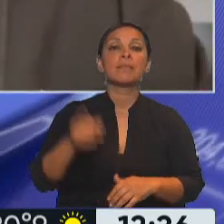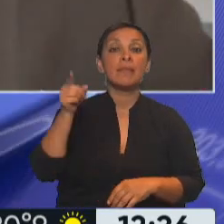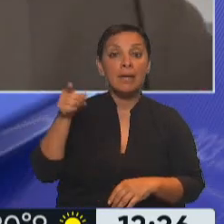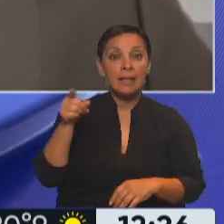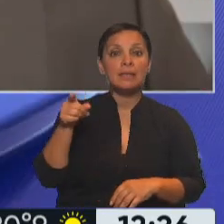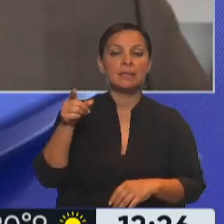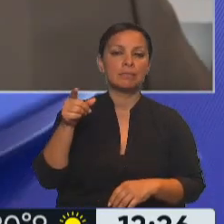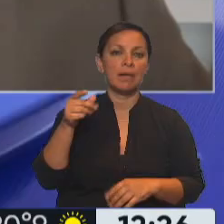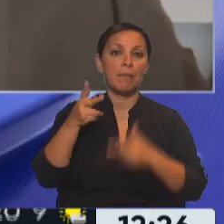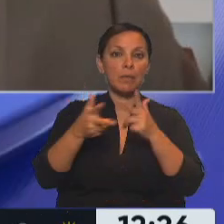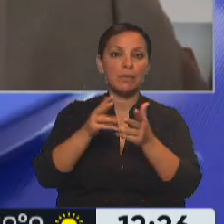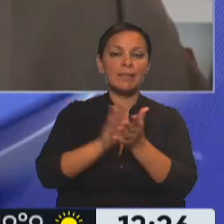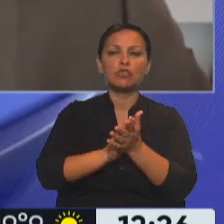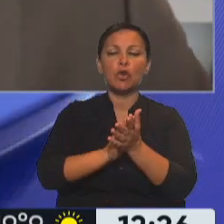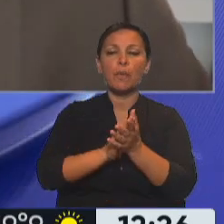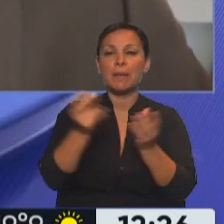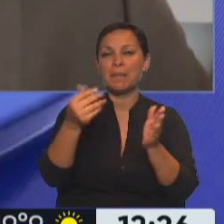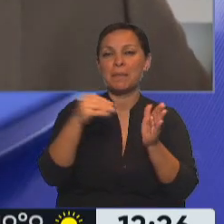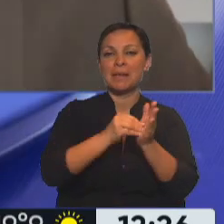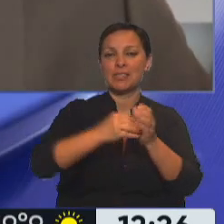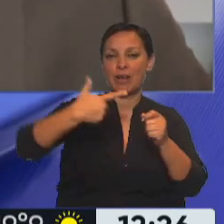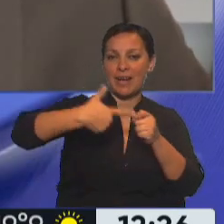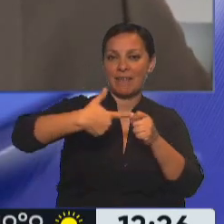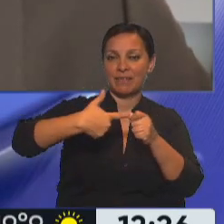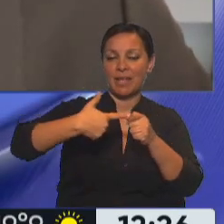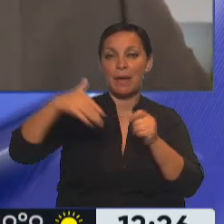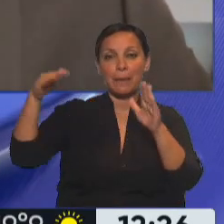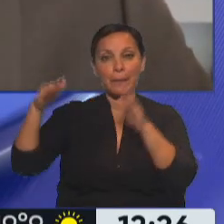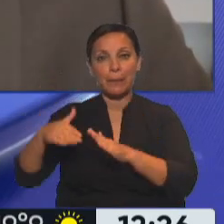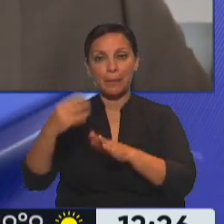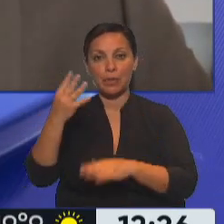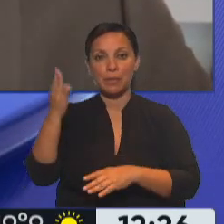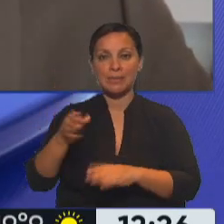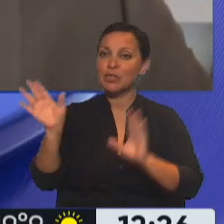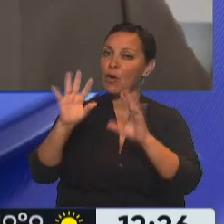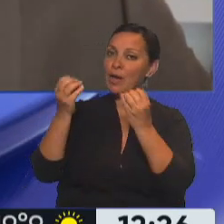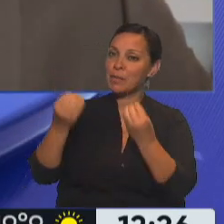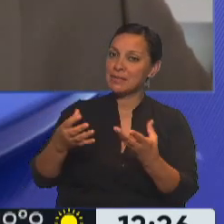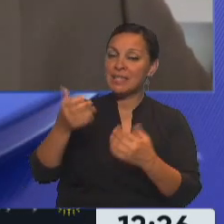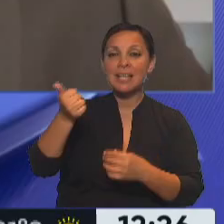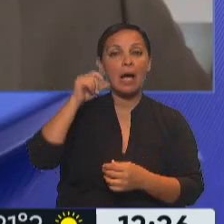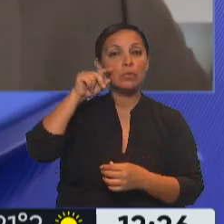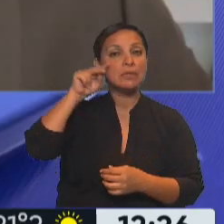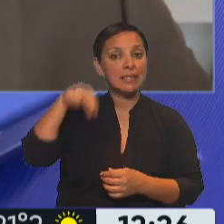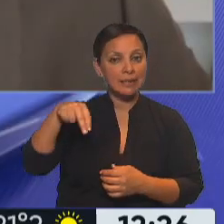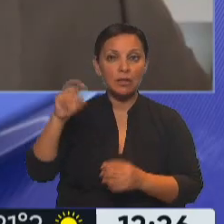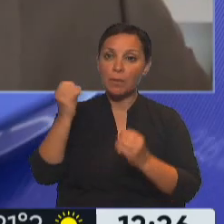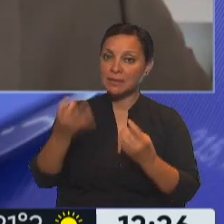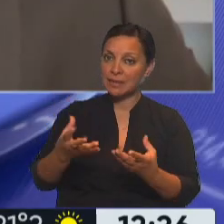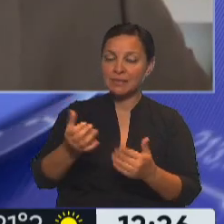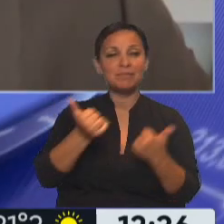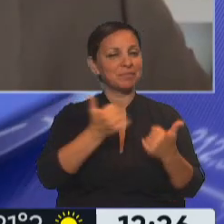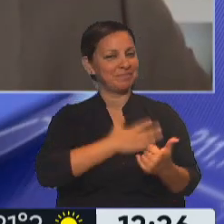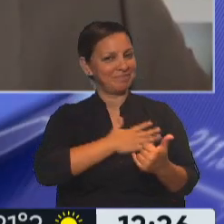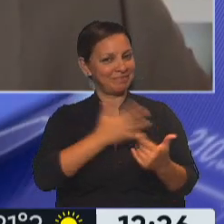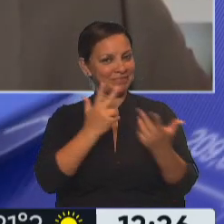lugar, el de la baja de la nafta, un 4% de baja. Agustín, ¿cómo te va? Te saludo primero. ¿Todo bien? Muy bien, un placer charlar